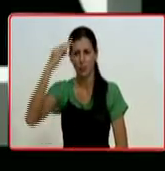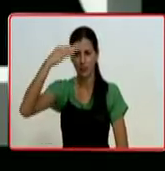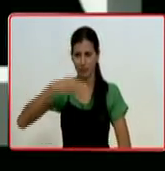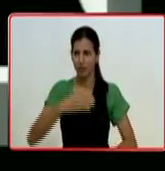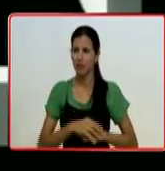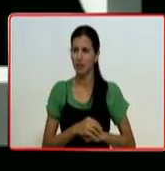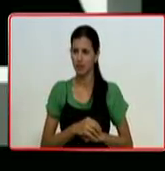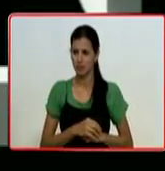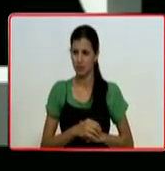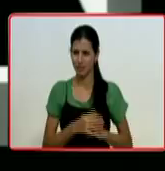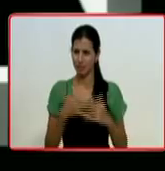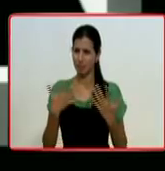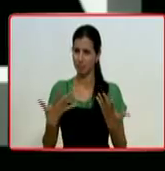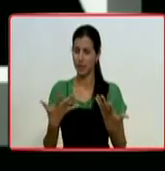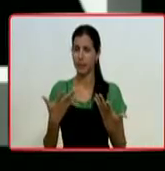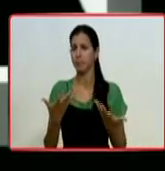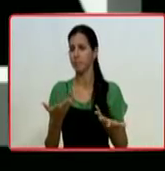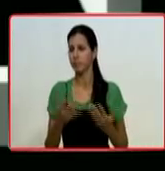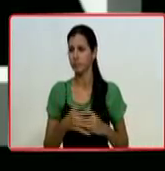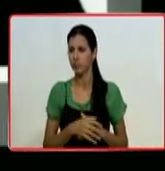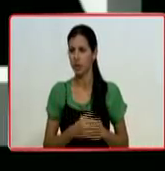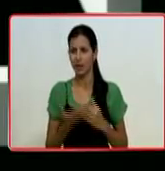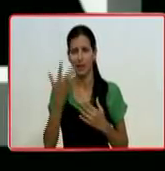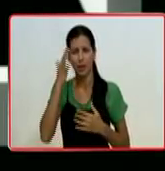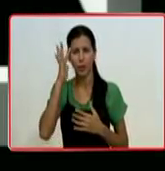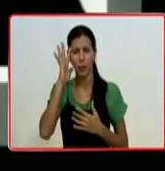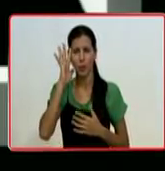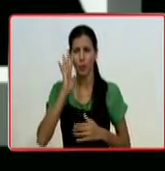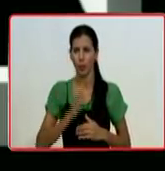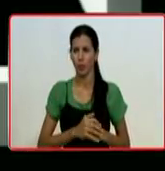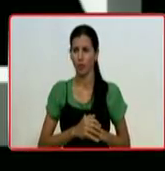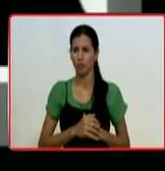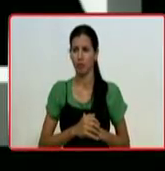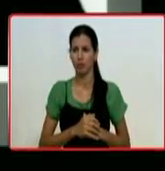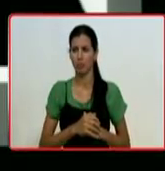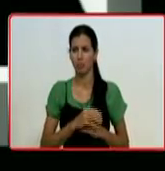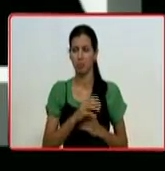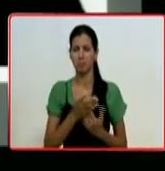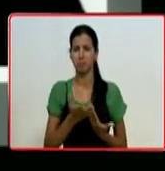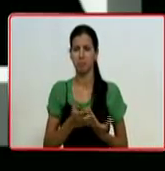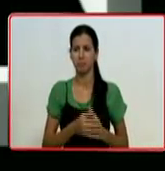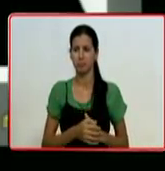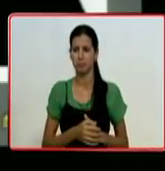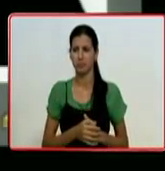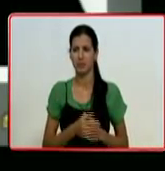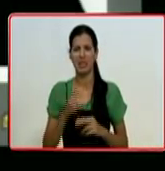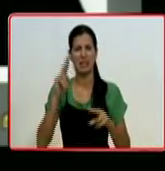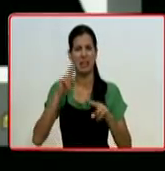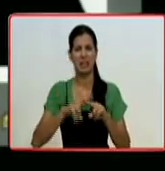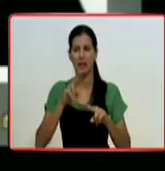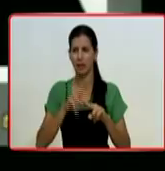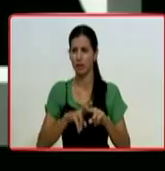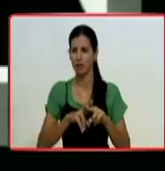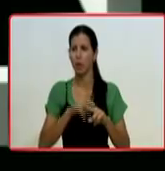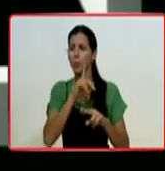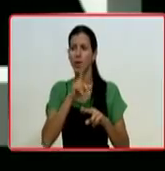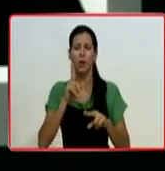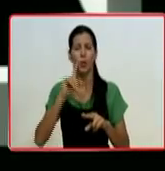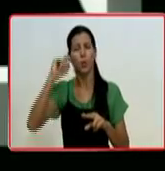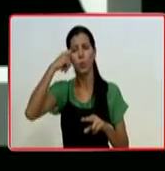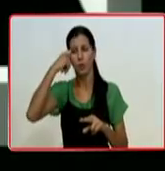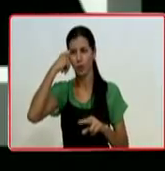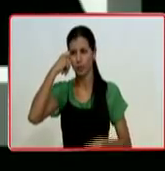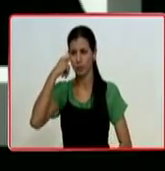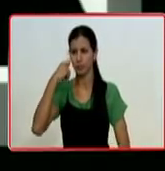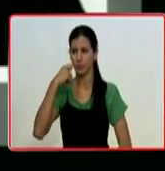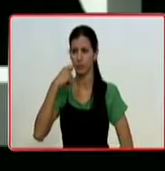cámara utilizó? Creo que era Nikon, o sea, era negra, no recuerdo la marca, como tal. Una